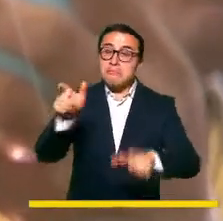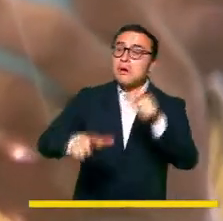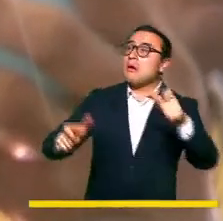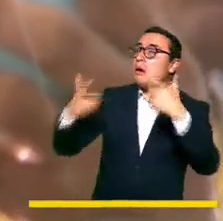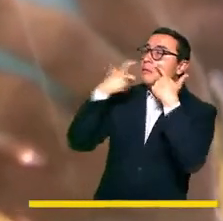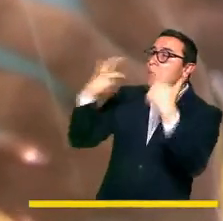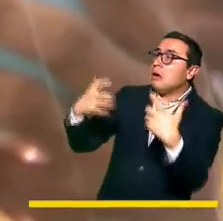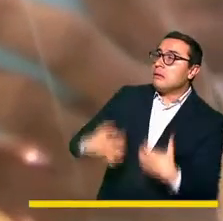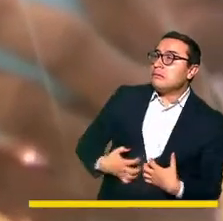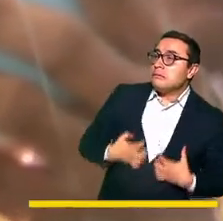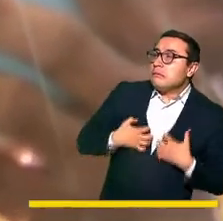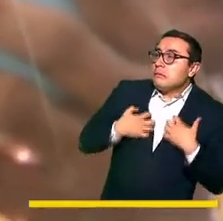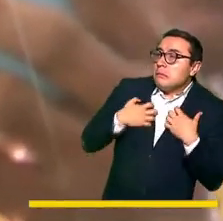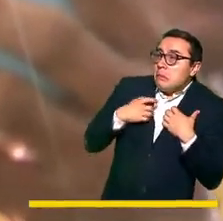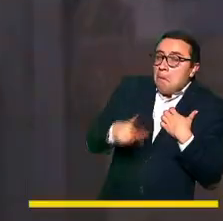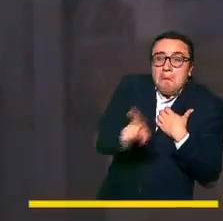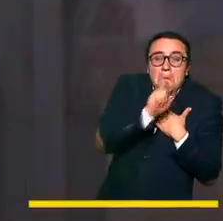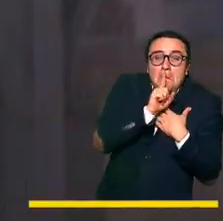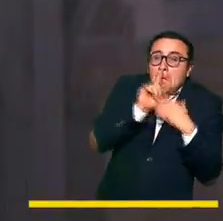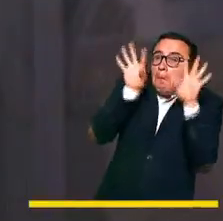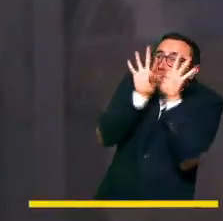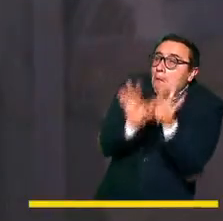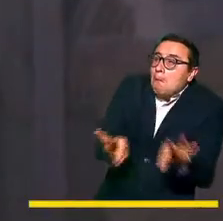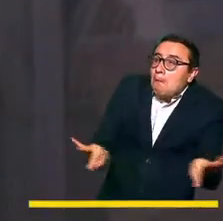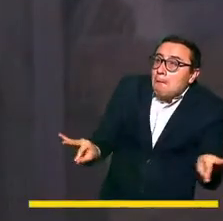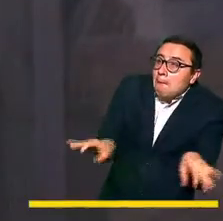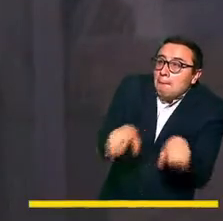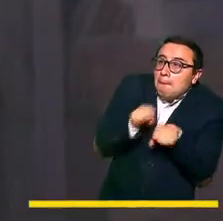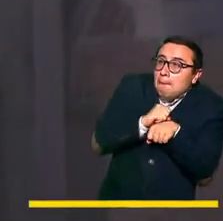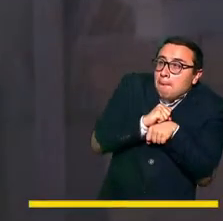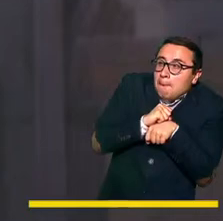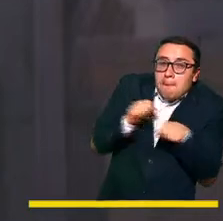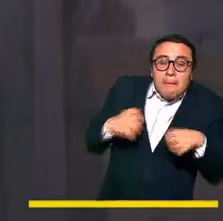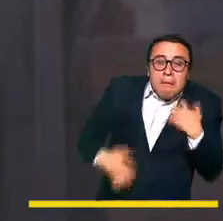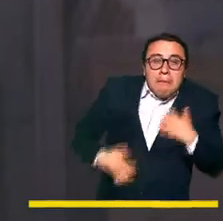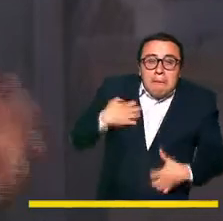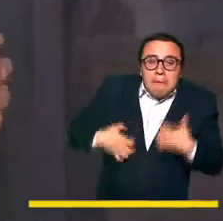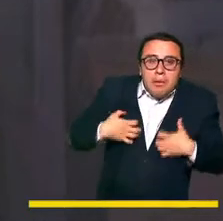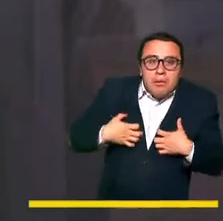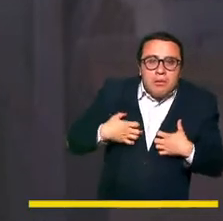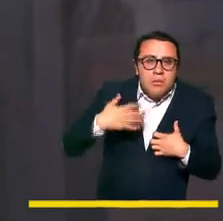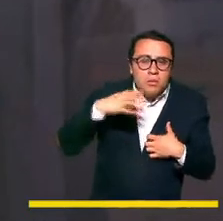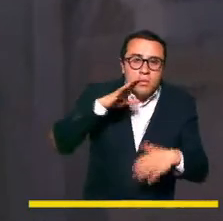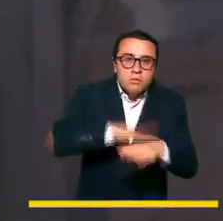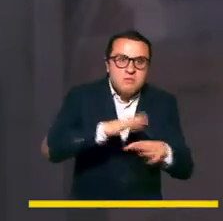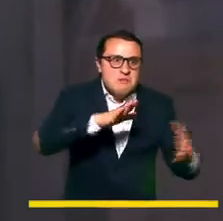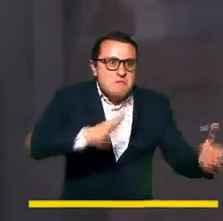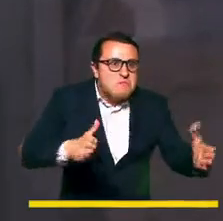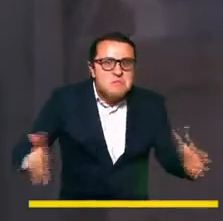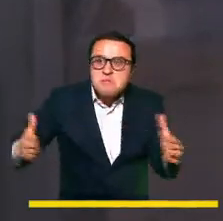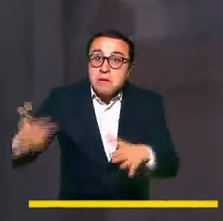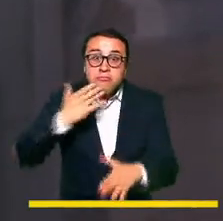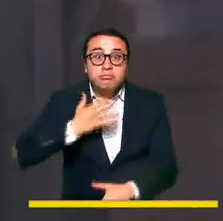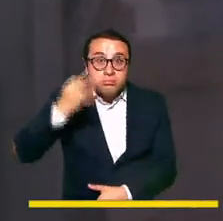pueblo para que se quedara callado, quieto, asustado por la muerte